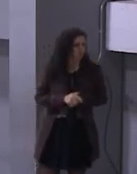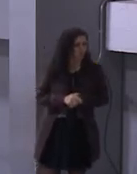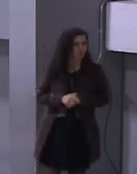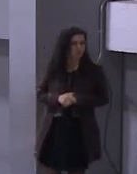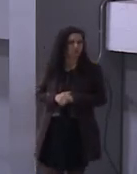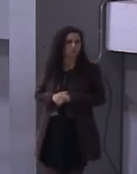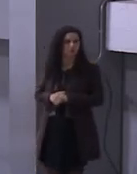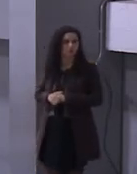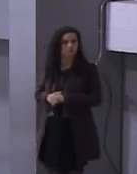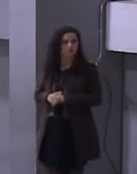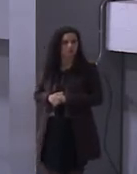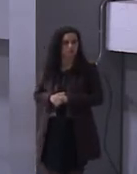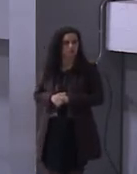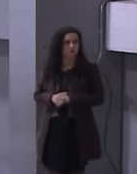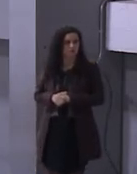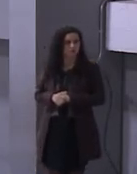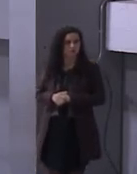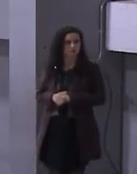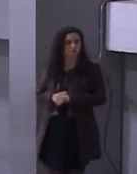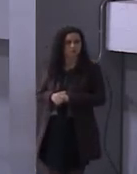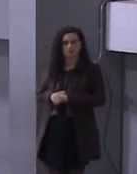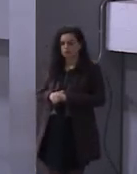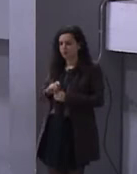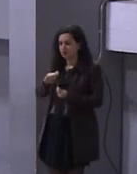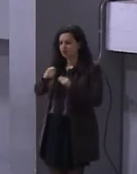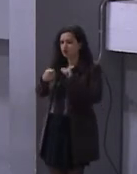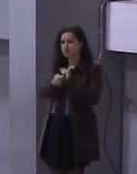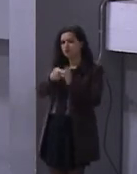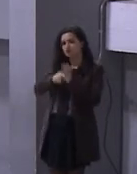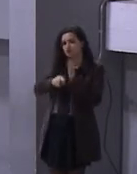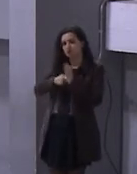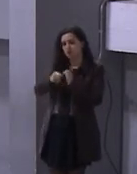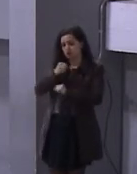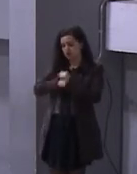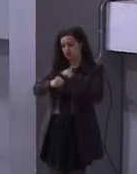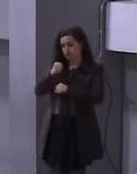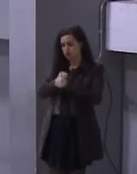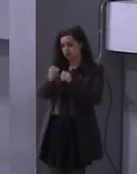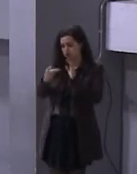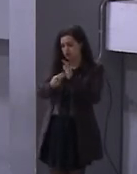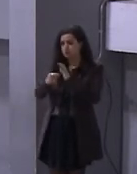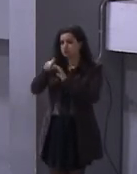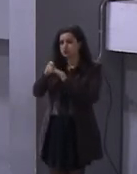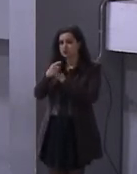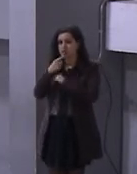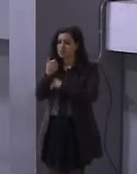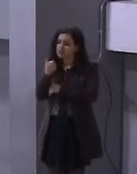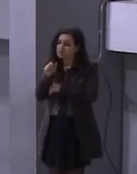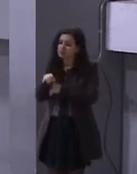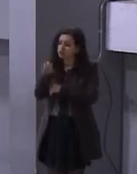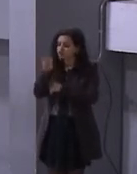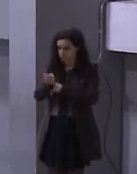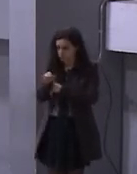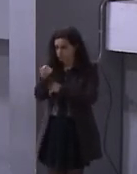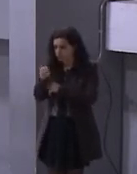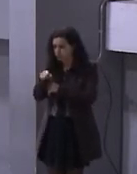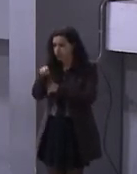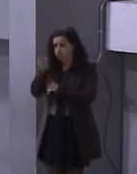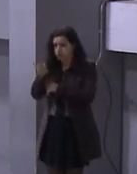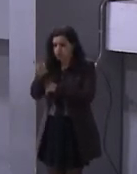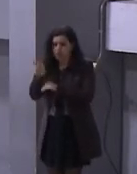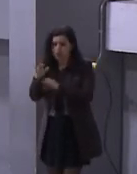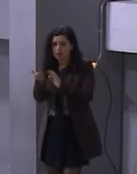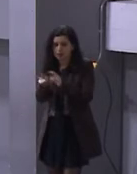La reforma tributaria de 2016 entonces indicaba que el 10%, ¿sí?, el 10% de los